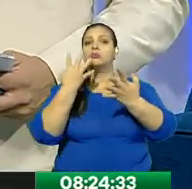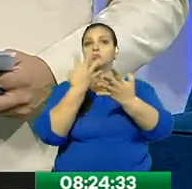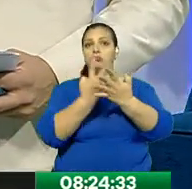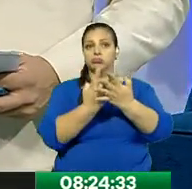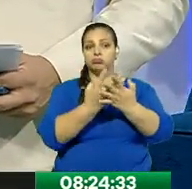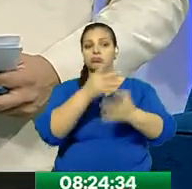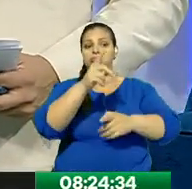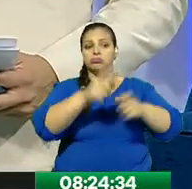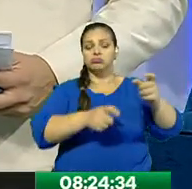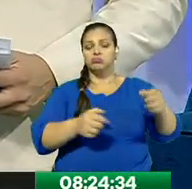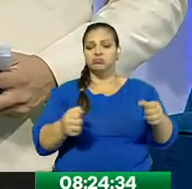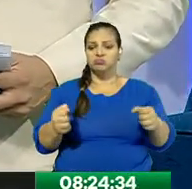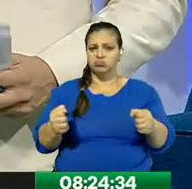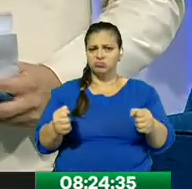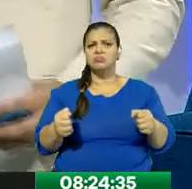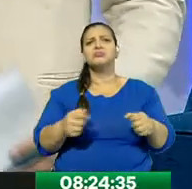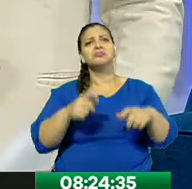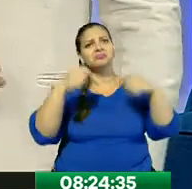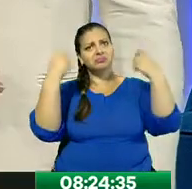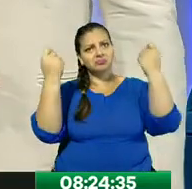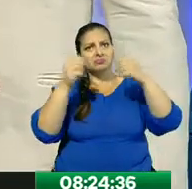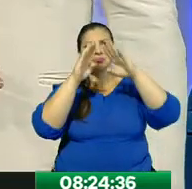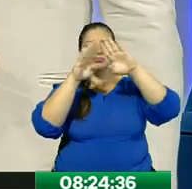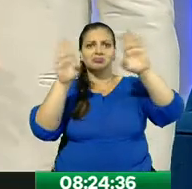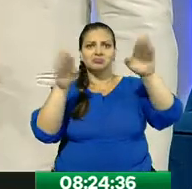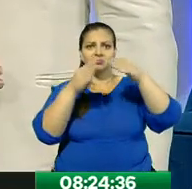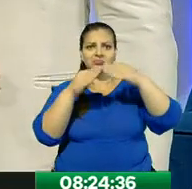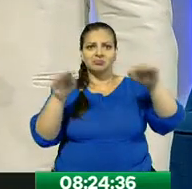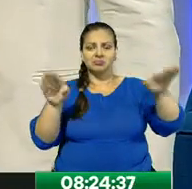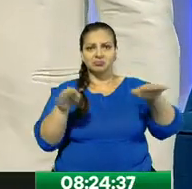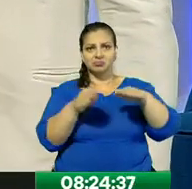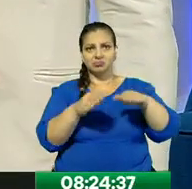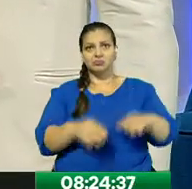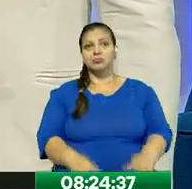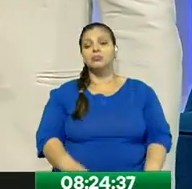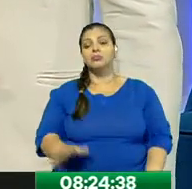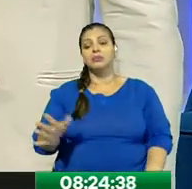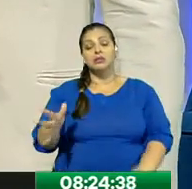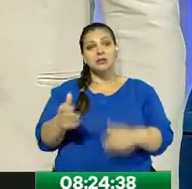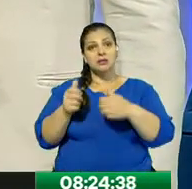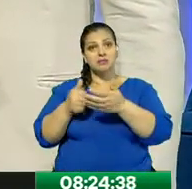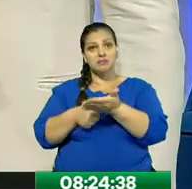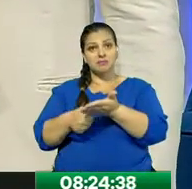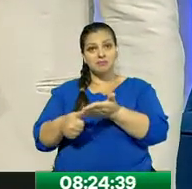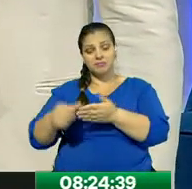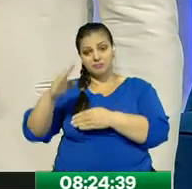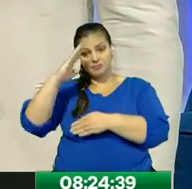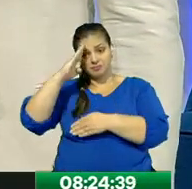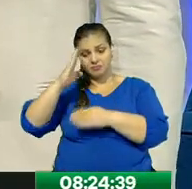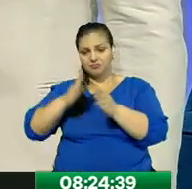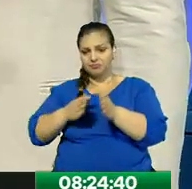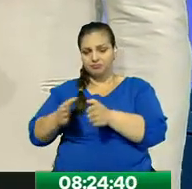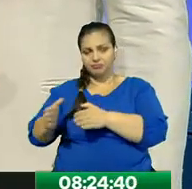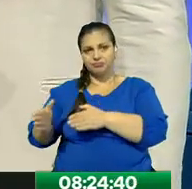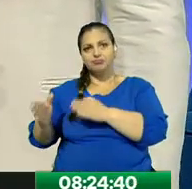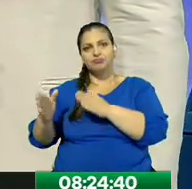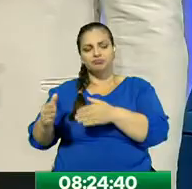y Salud realizaron la celebración en donde todos pasaron un momento ameno.